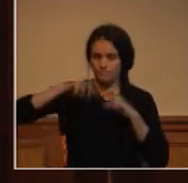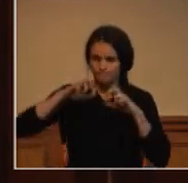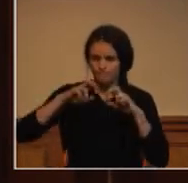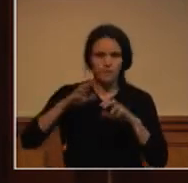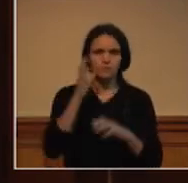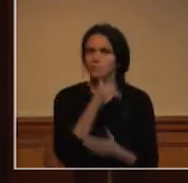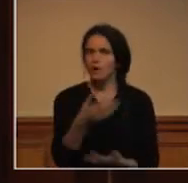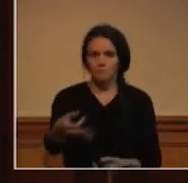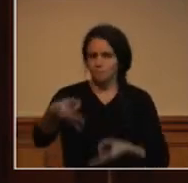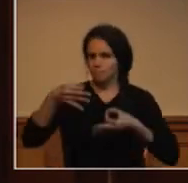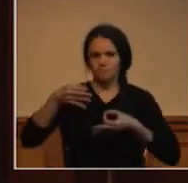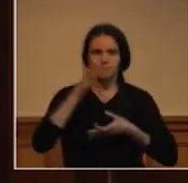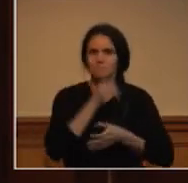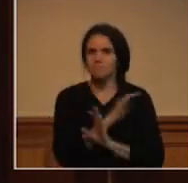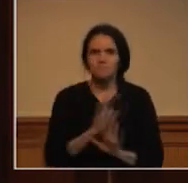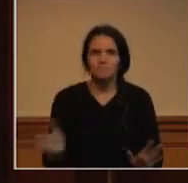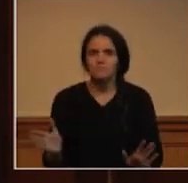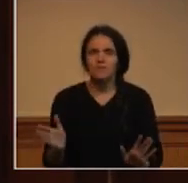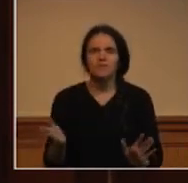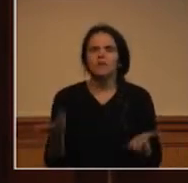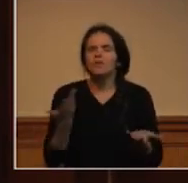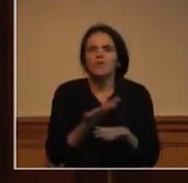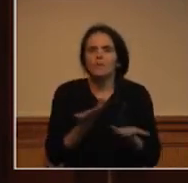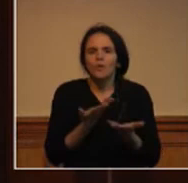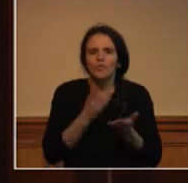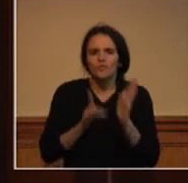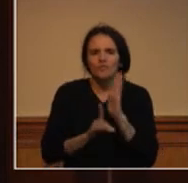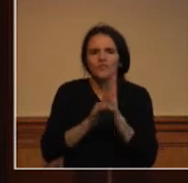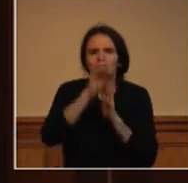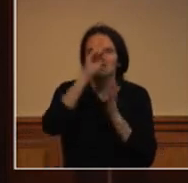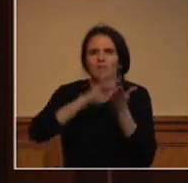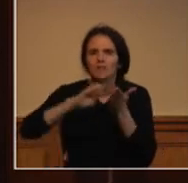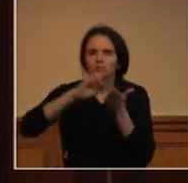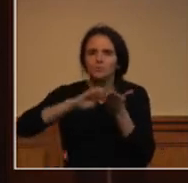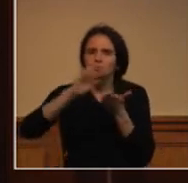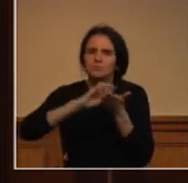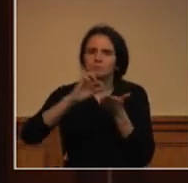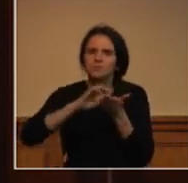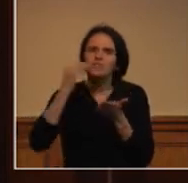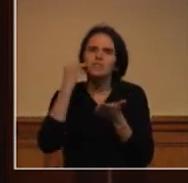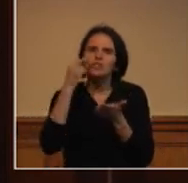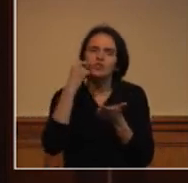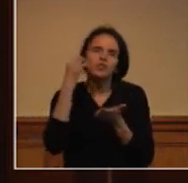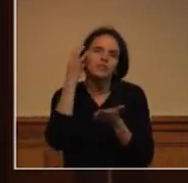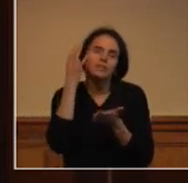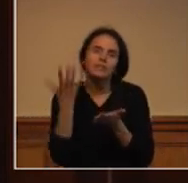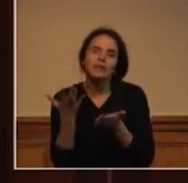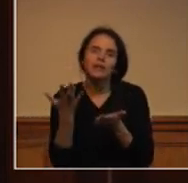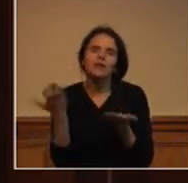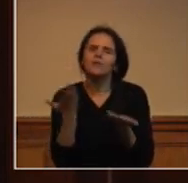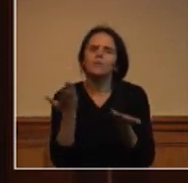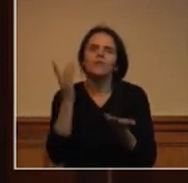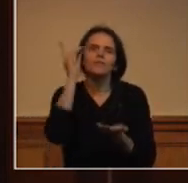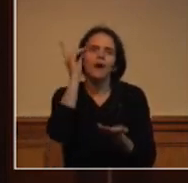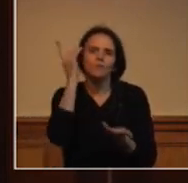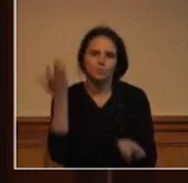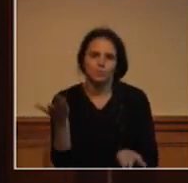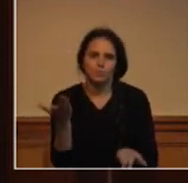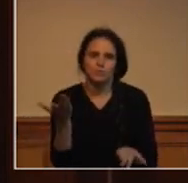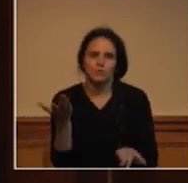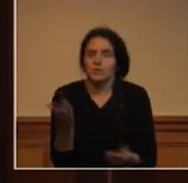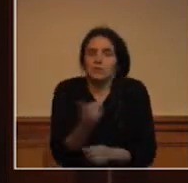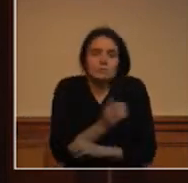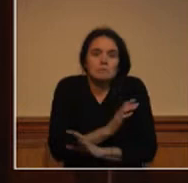nos permitiera caracterizar las trayectorias de desarrollo lector en niñas y niños con síndrome de Down. ¿Ya? ¿Cómo